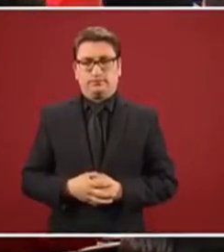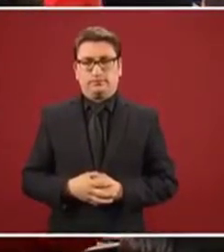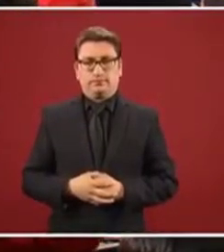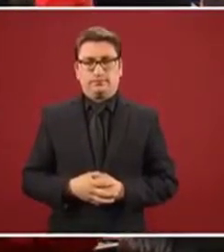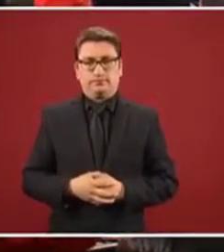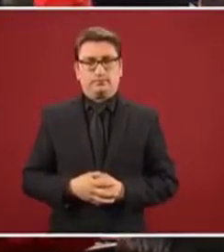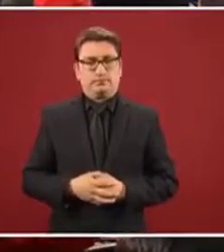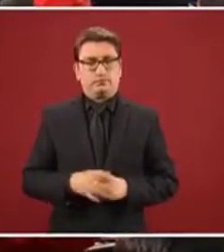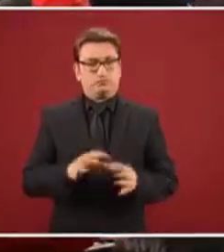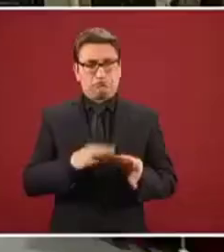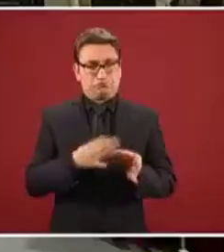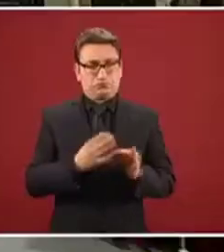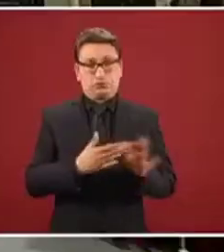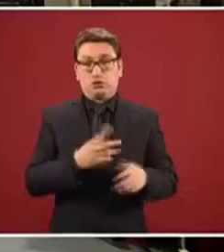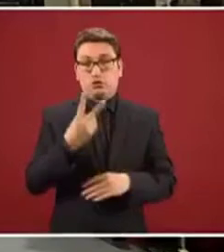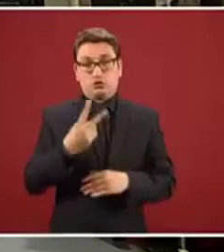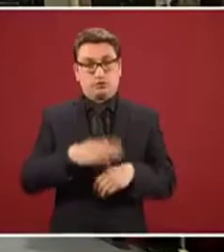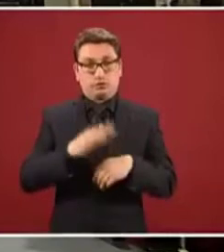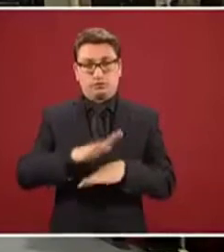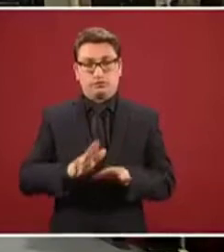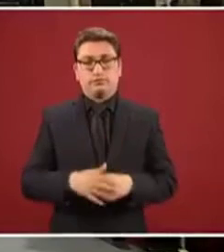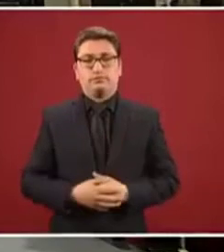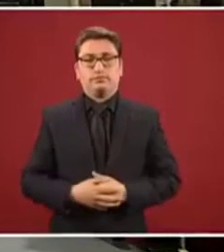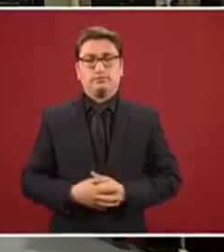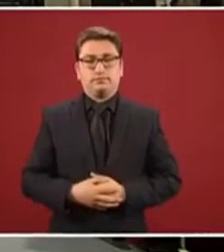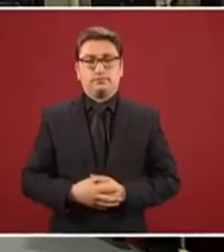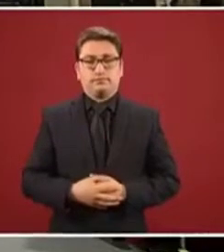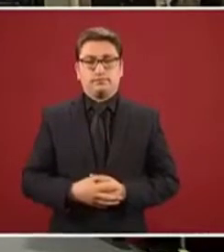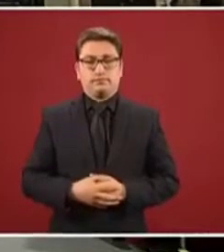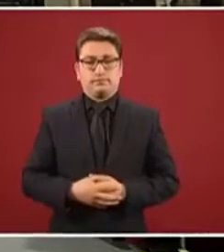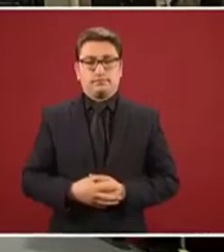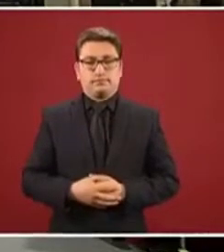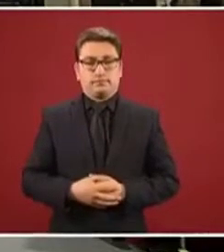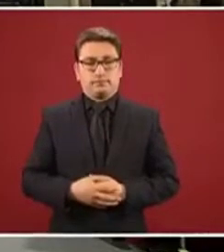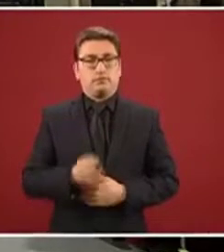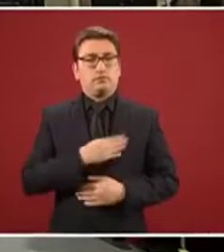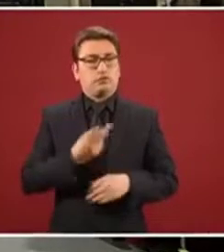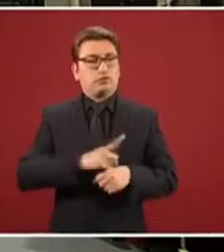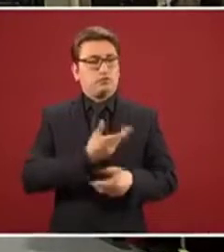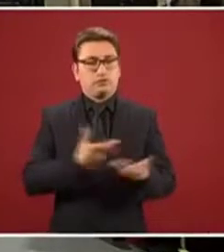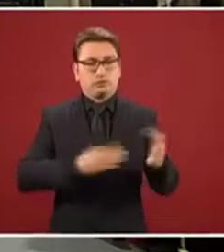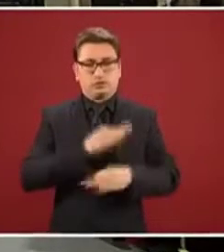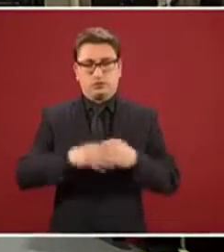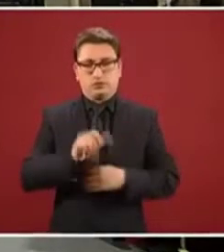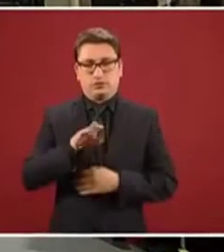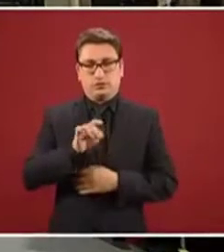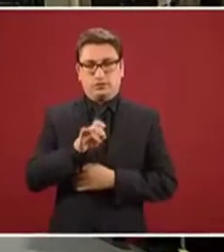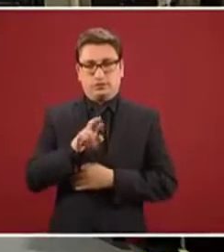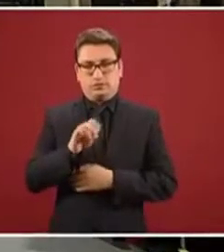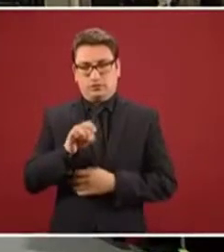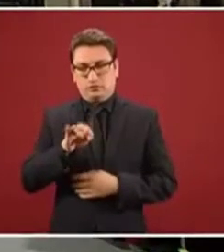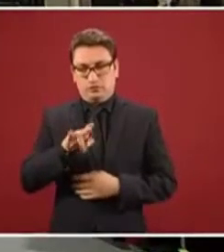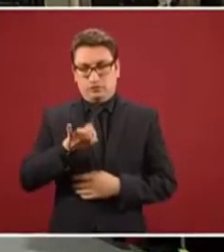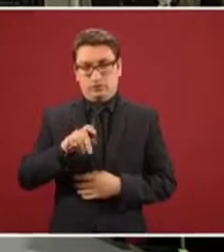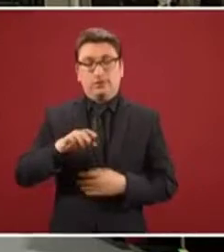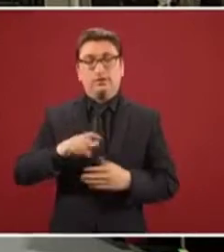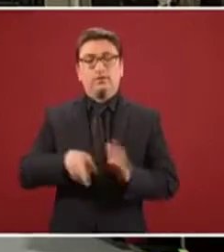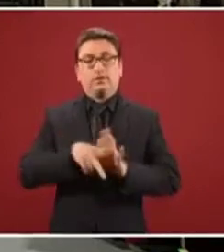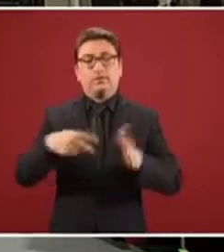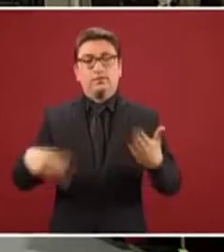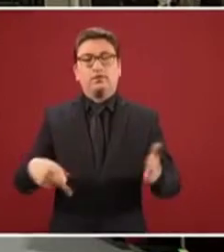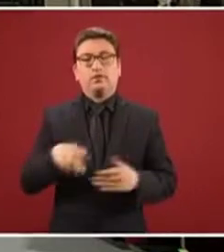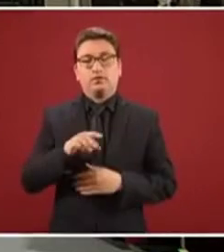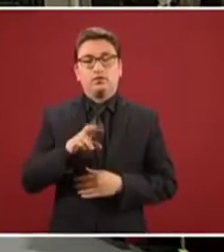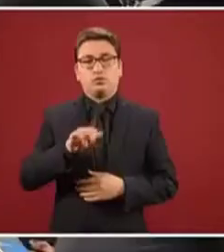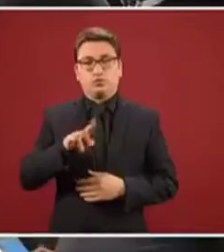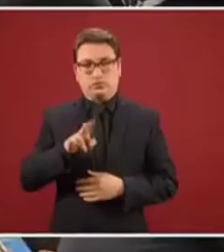Listo. Dos más, tú y Tlayot. Gracias. Buenos días a todos. Alberto Morales, del periódico El Universal. Canciller, quiero